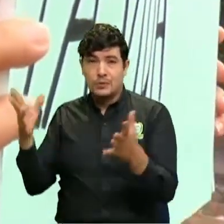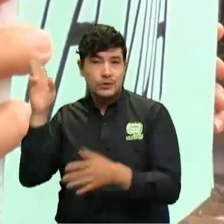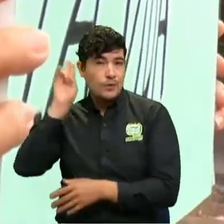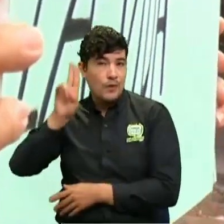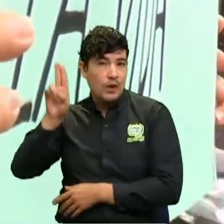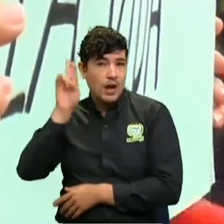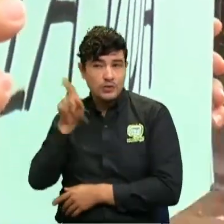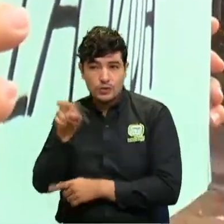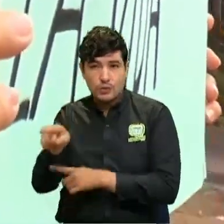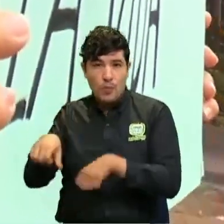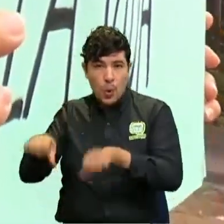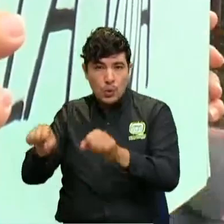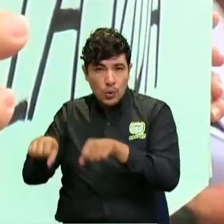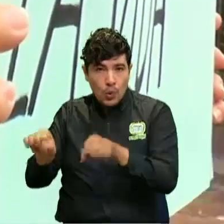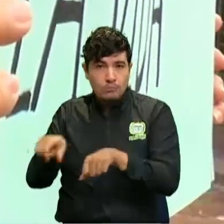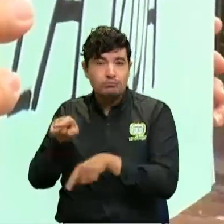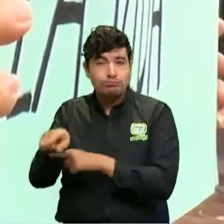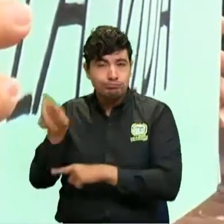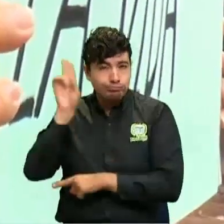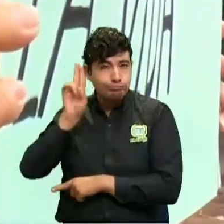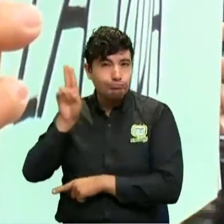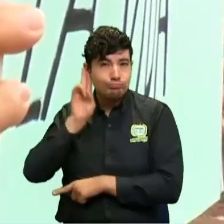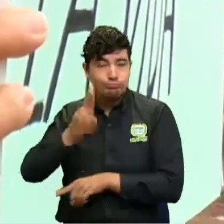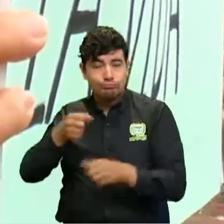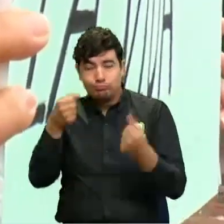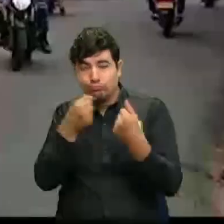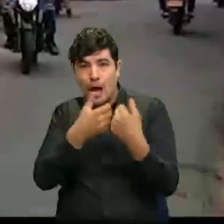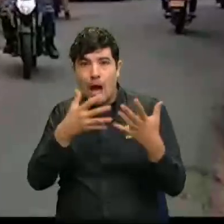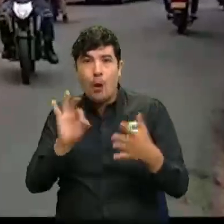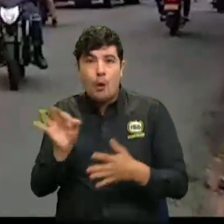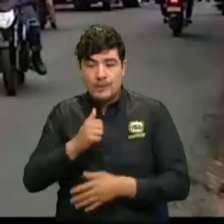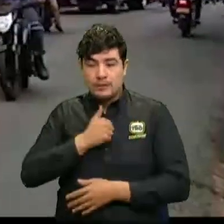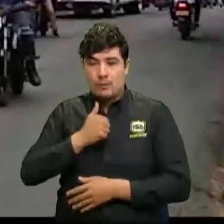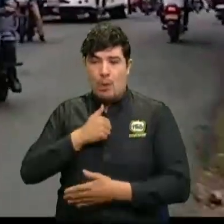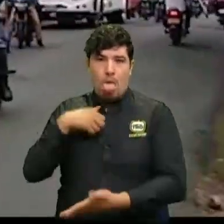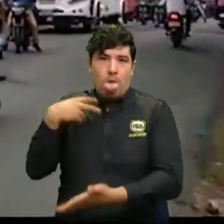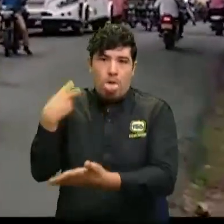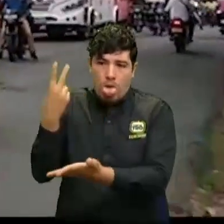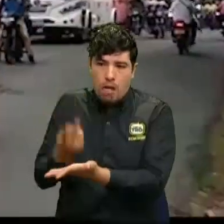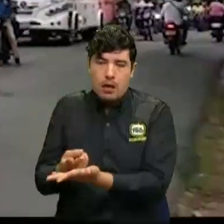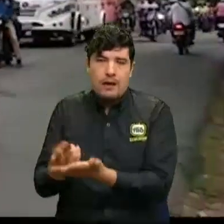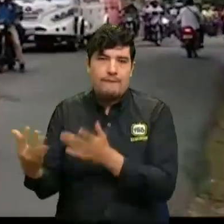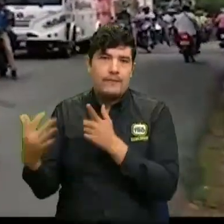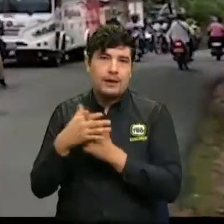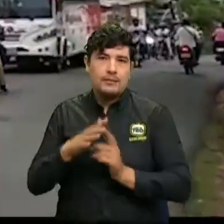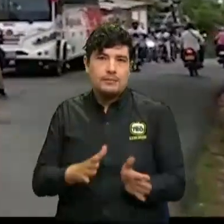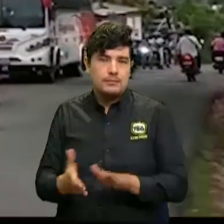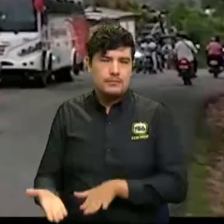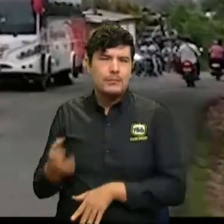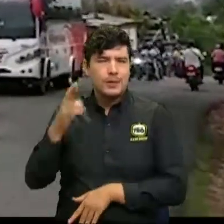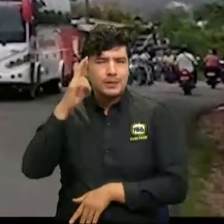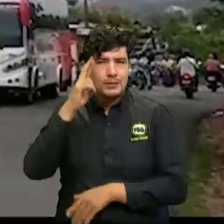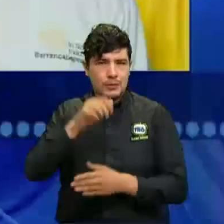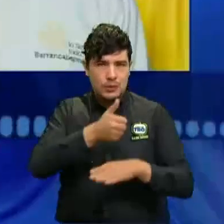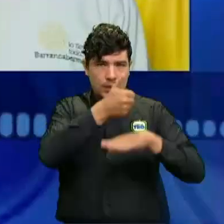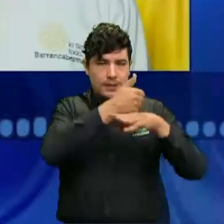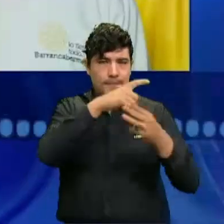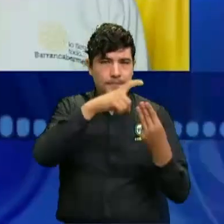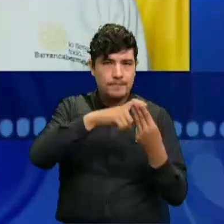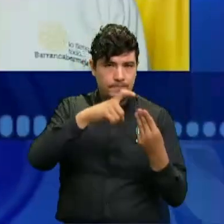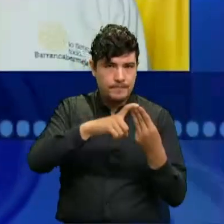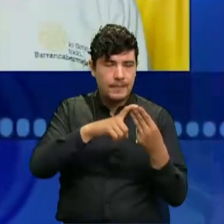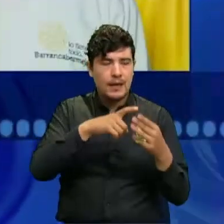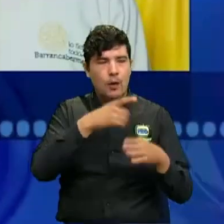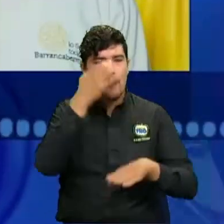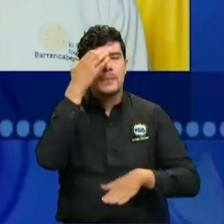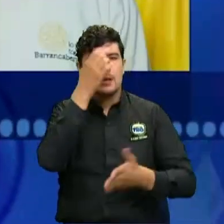moto, ocasionando hasta la muerte de la misma persona. Frente al caso, la Inspección de Tránsito y Transporte se refirió. Vamos a hacer una